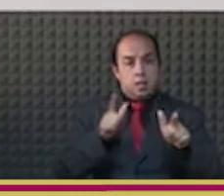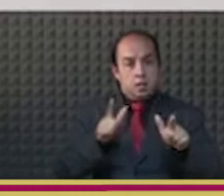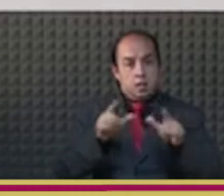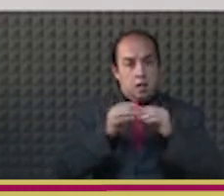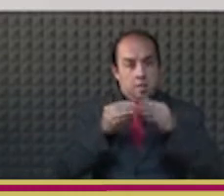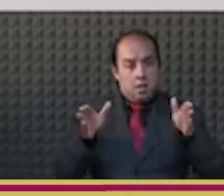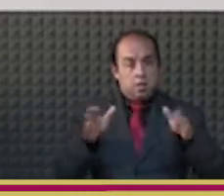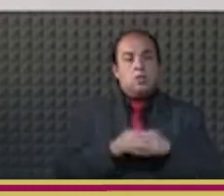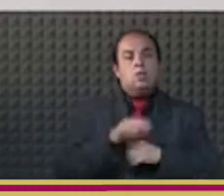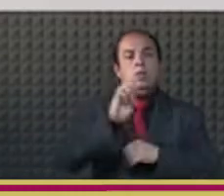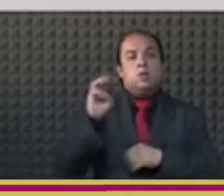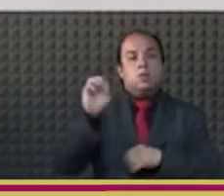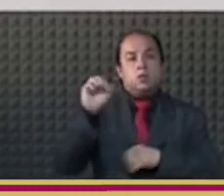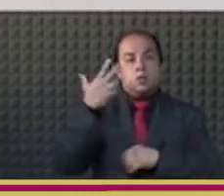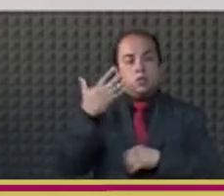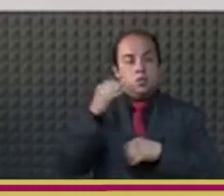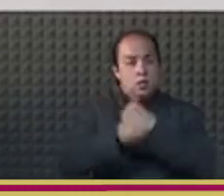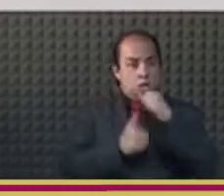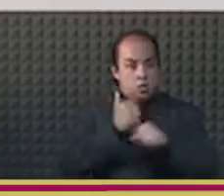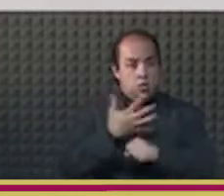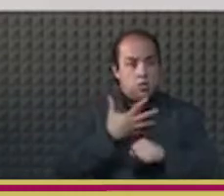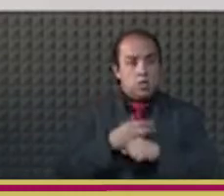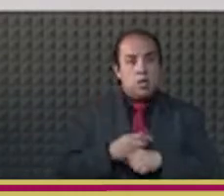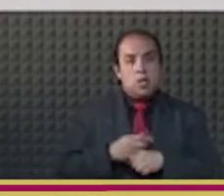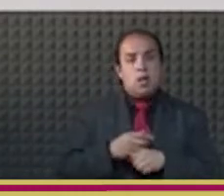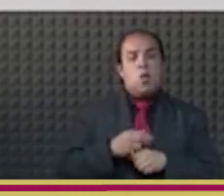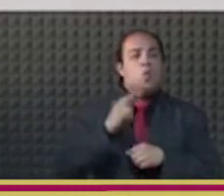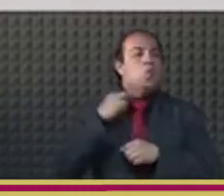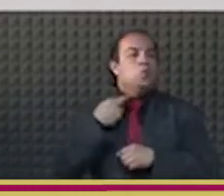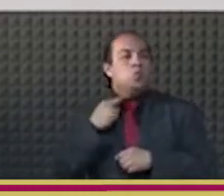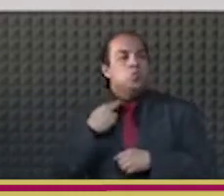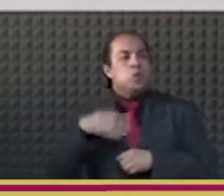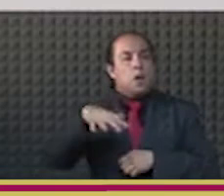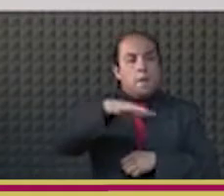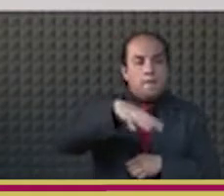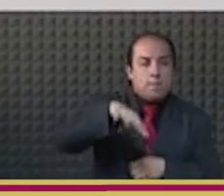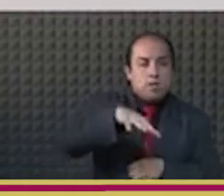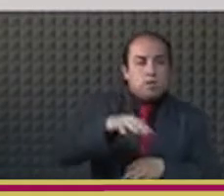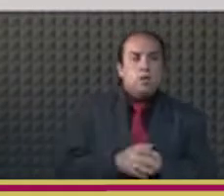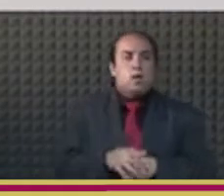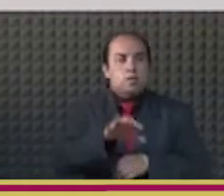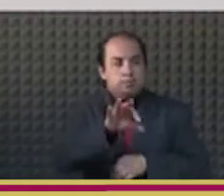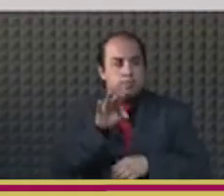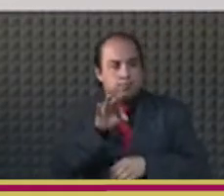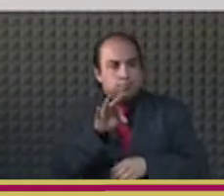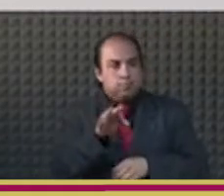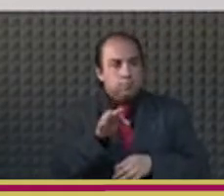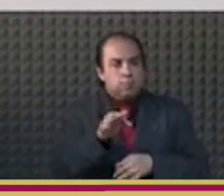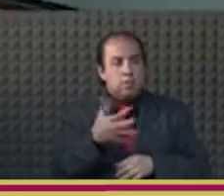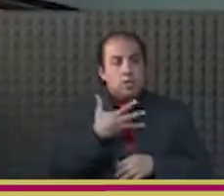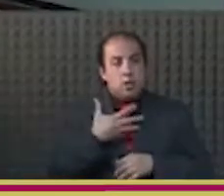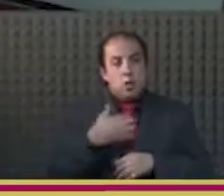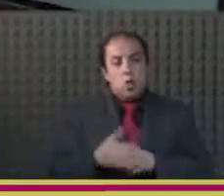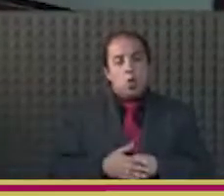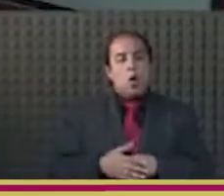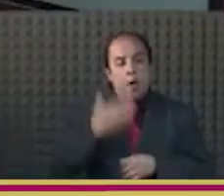equipado como un motor de inteligencia artificial que permitirá la búsqueda más precisa y asertiva correspondiente a las competencias y